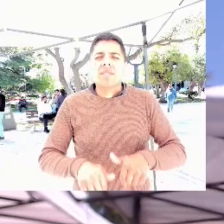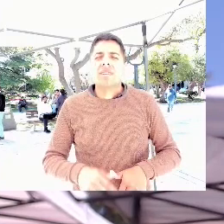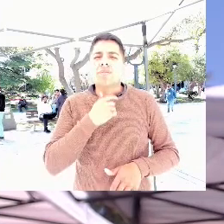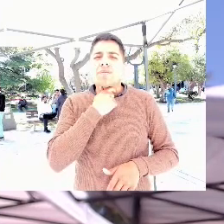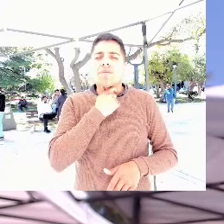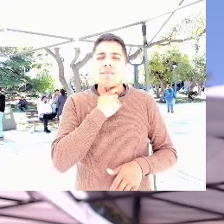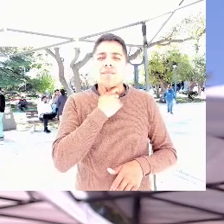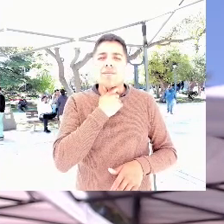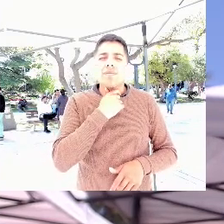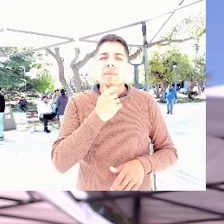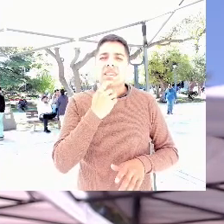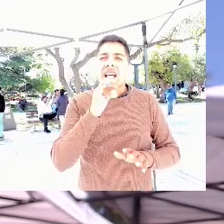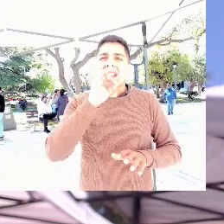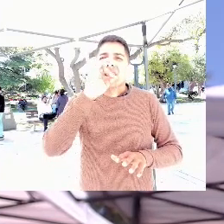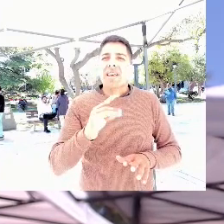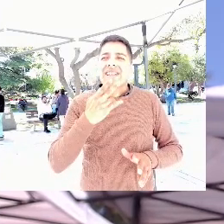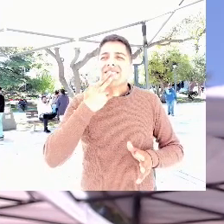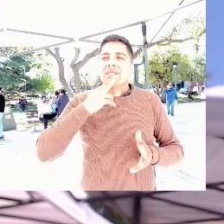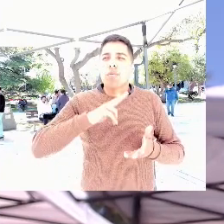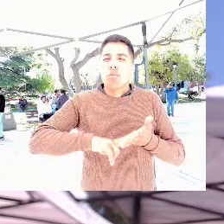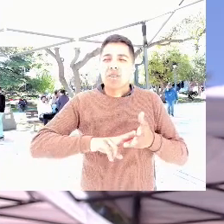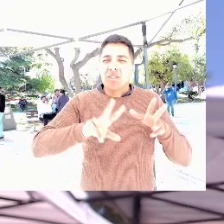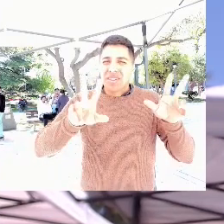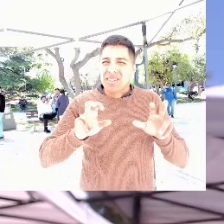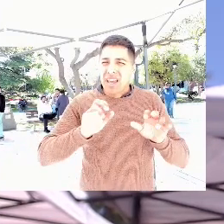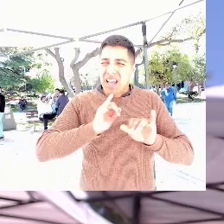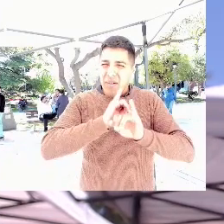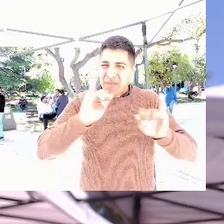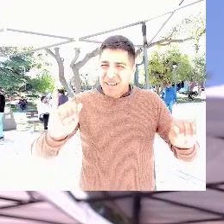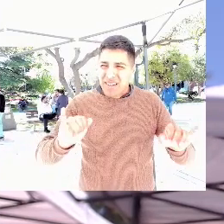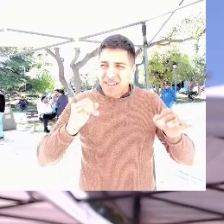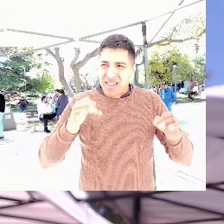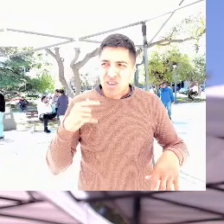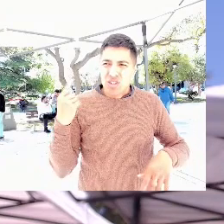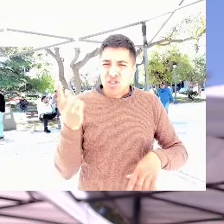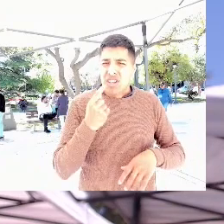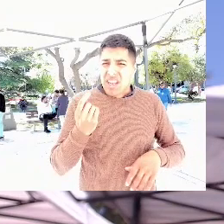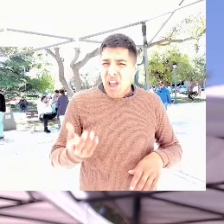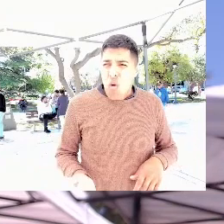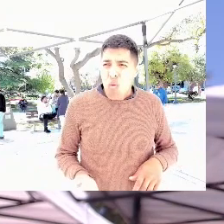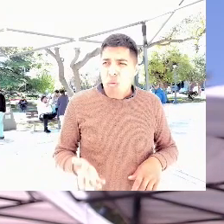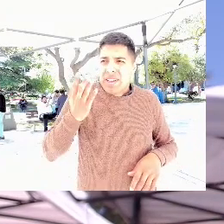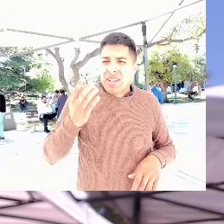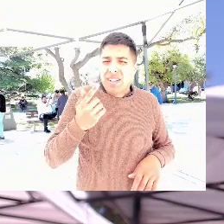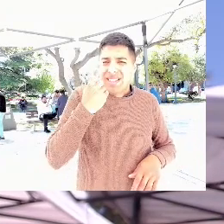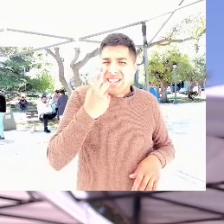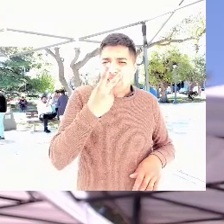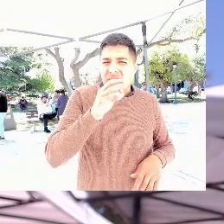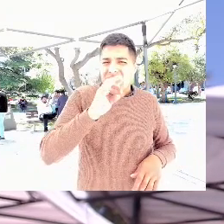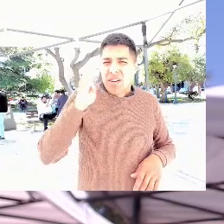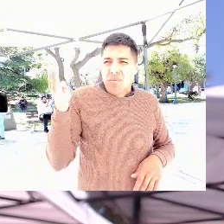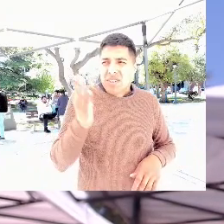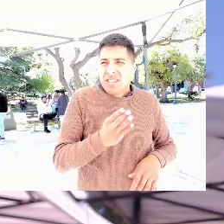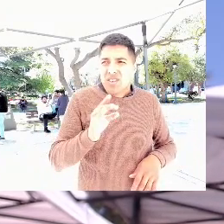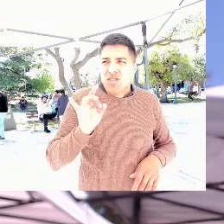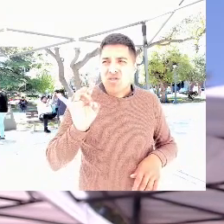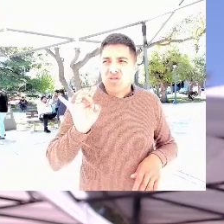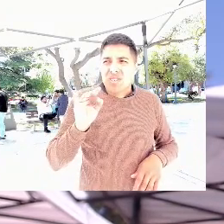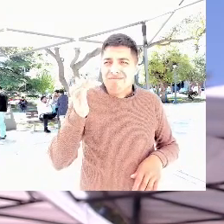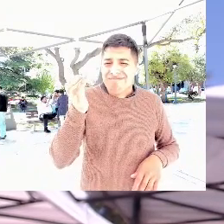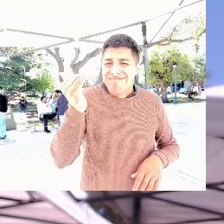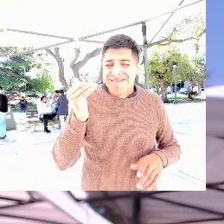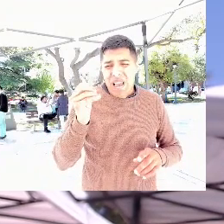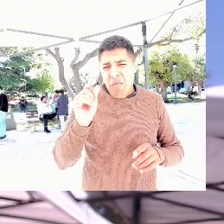en cuanto al pago de tasas es muy importante para decirlo. Nosotros no estamos aumentando 120%, estamos aumentando por